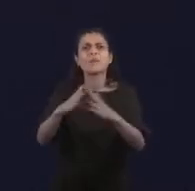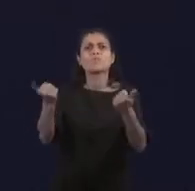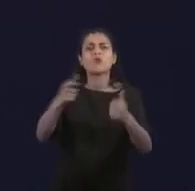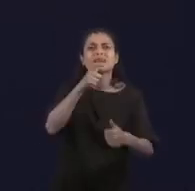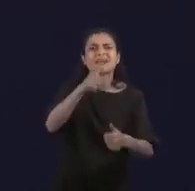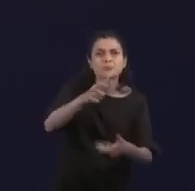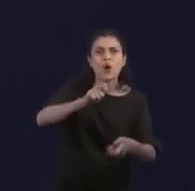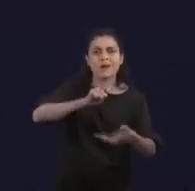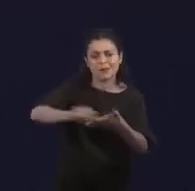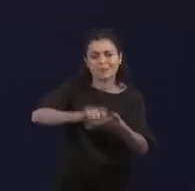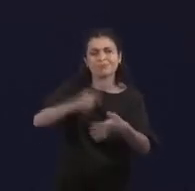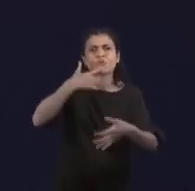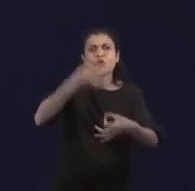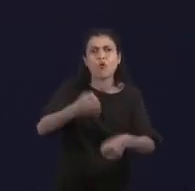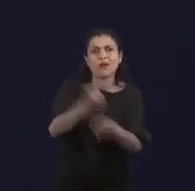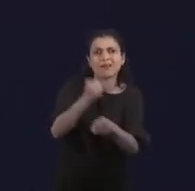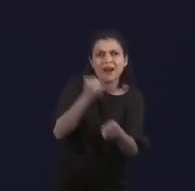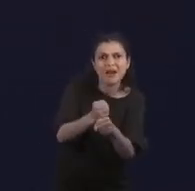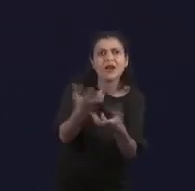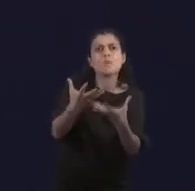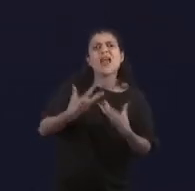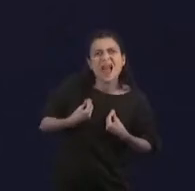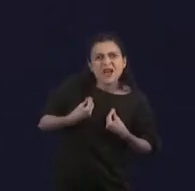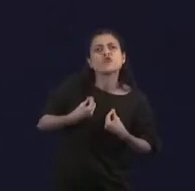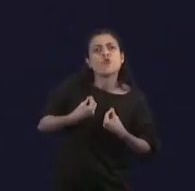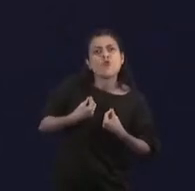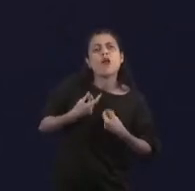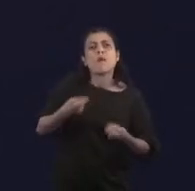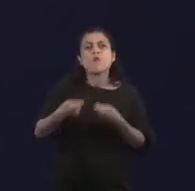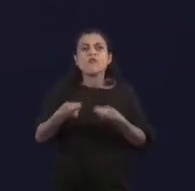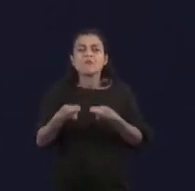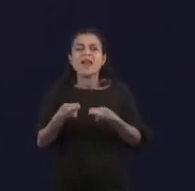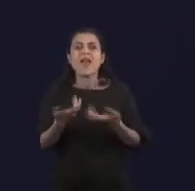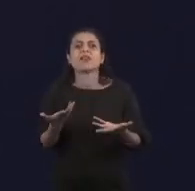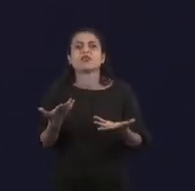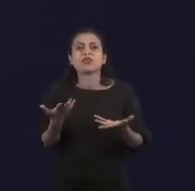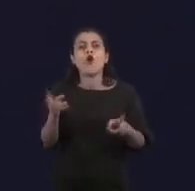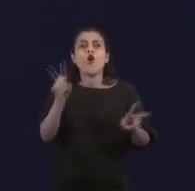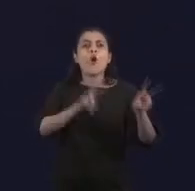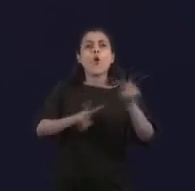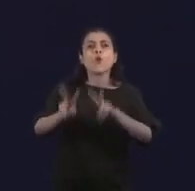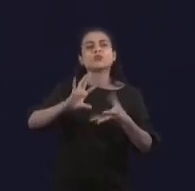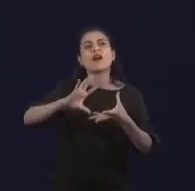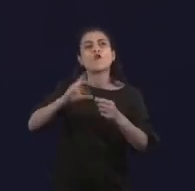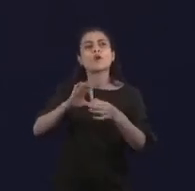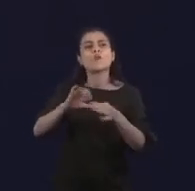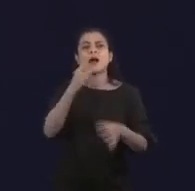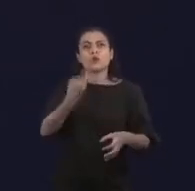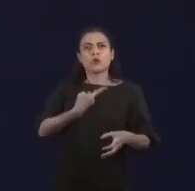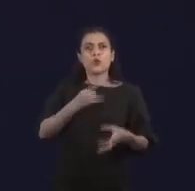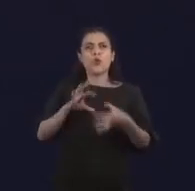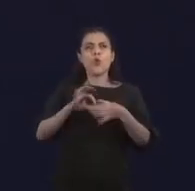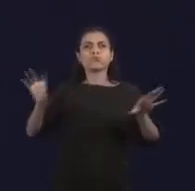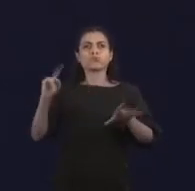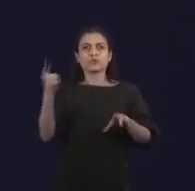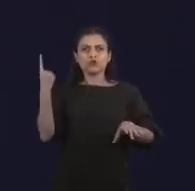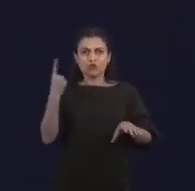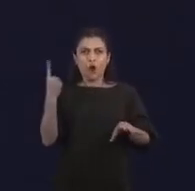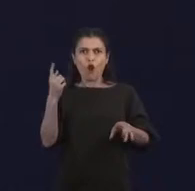y una dinámica de entender que podía buscar sus propias soluciones y sus propias respuestas, que no es un tema